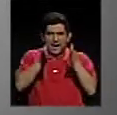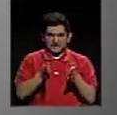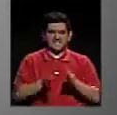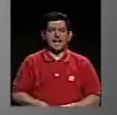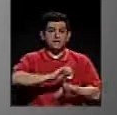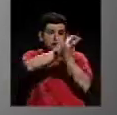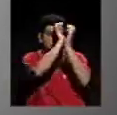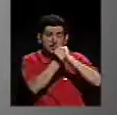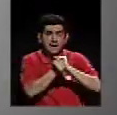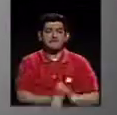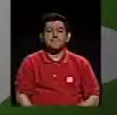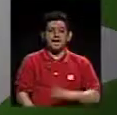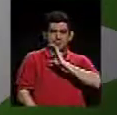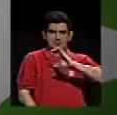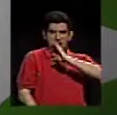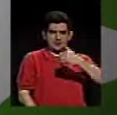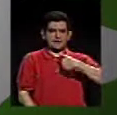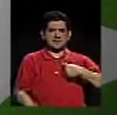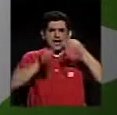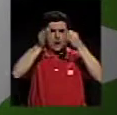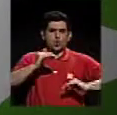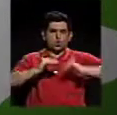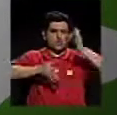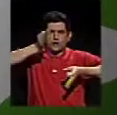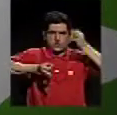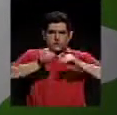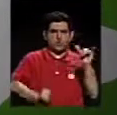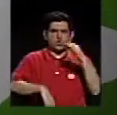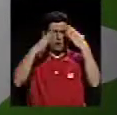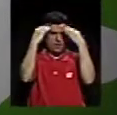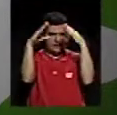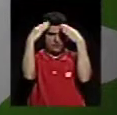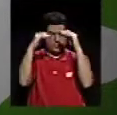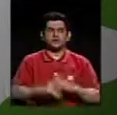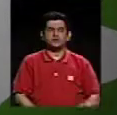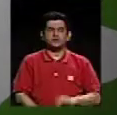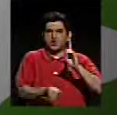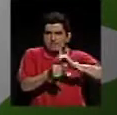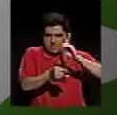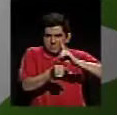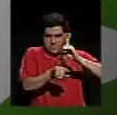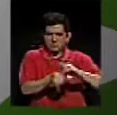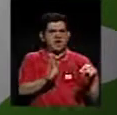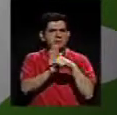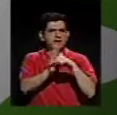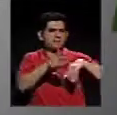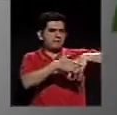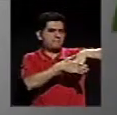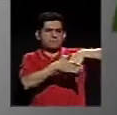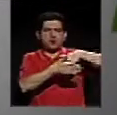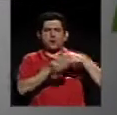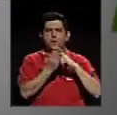para cambiar el rostro de la Corte Suprema de Justicia. También le informamos de que los diputados niegan bloqueos